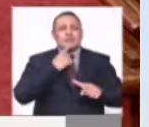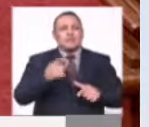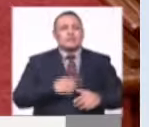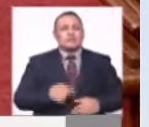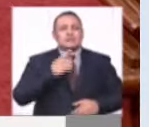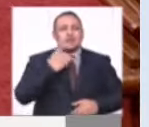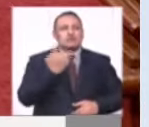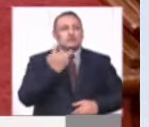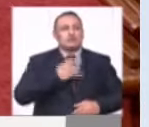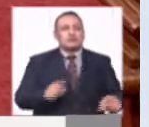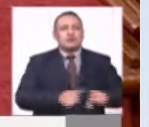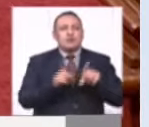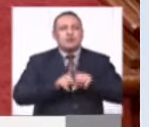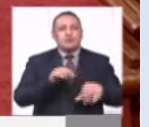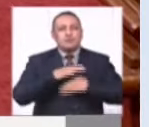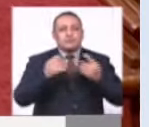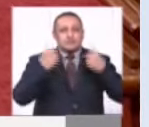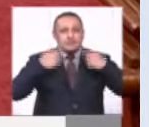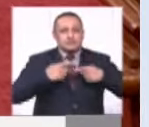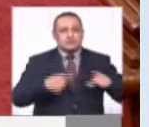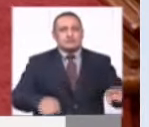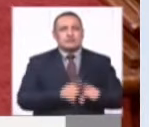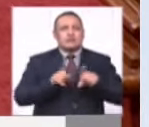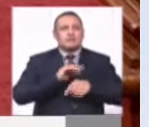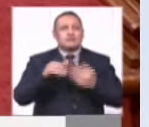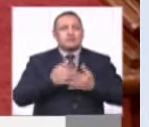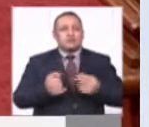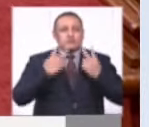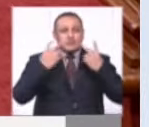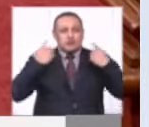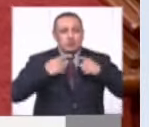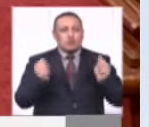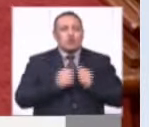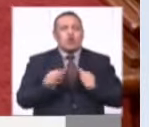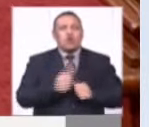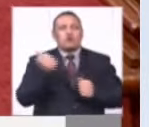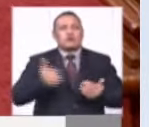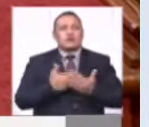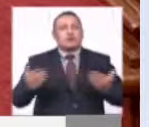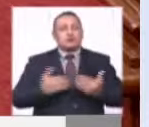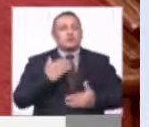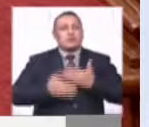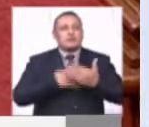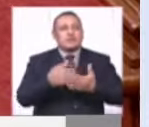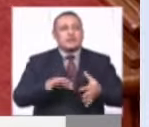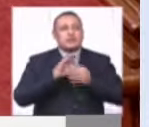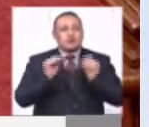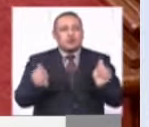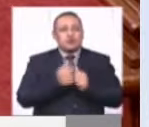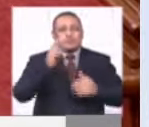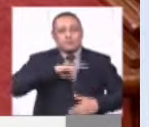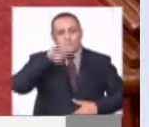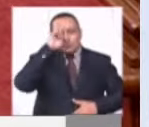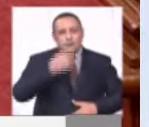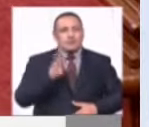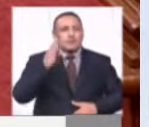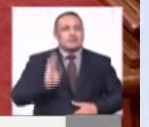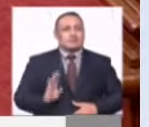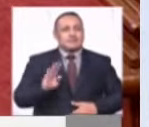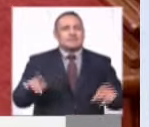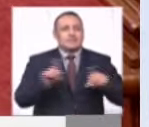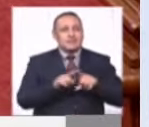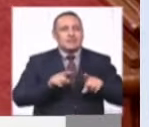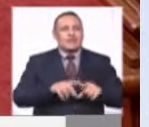Los Ángeles y el puerto de Manzanillo en México. La otra cosa es que va a dinamizar la relación entre el Perú y Brasil, entre